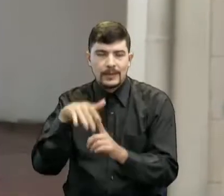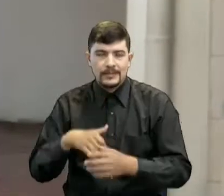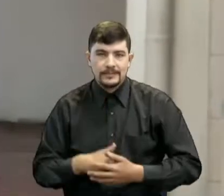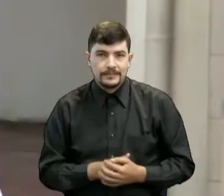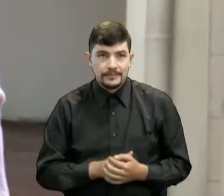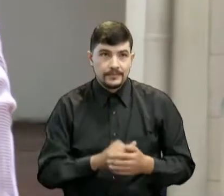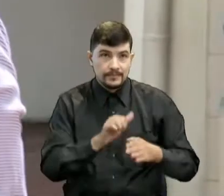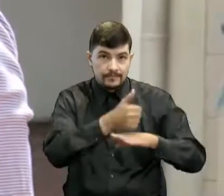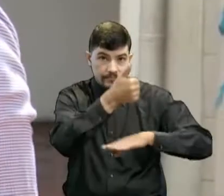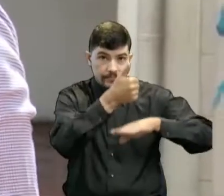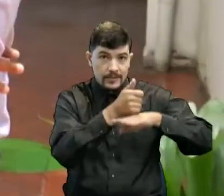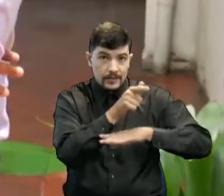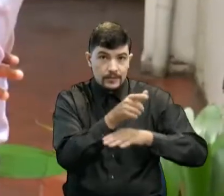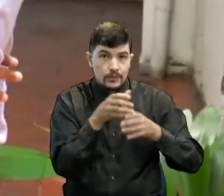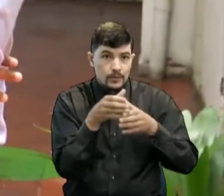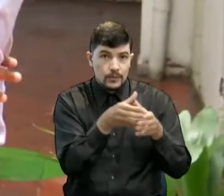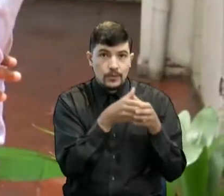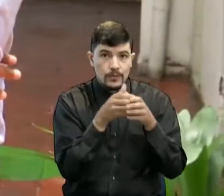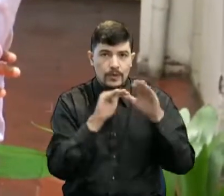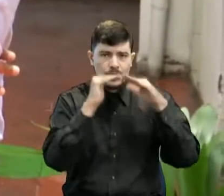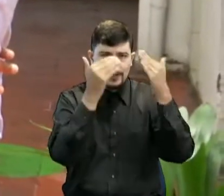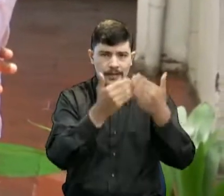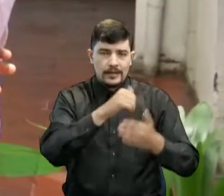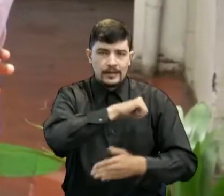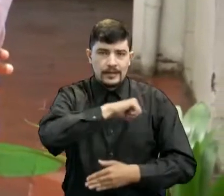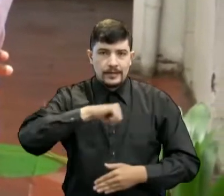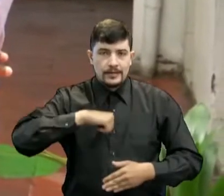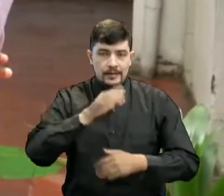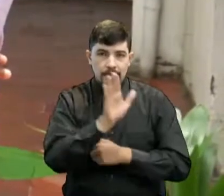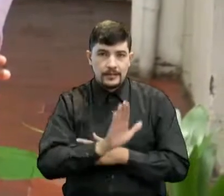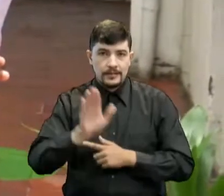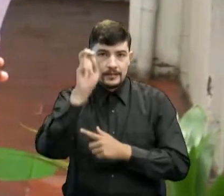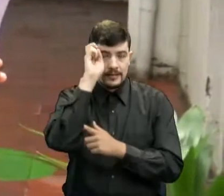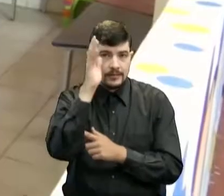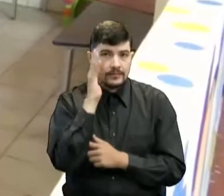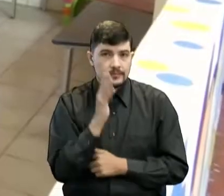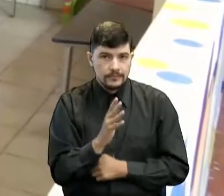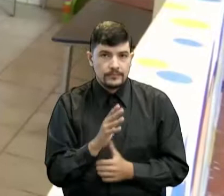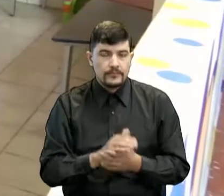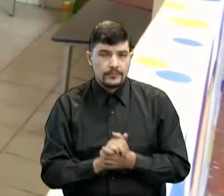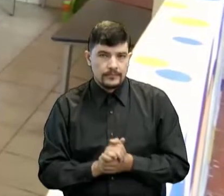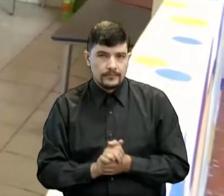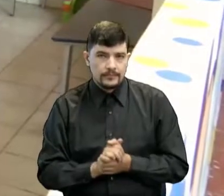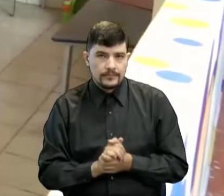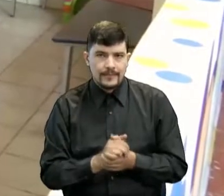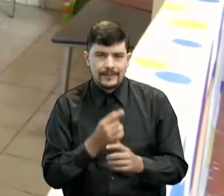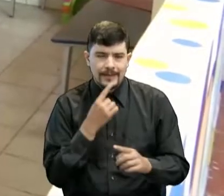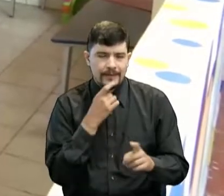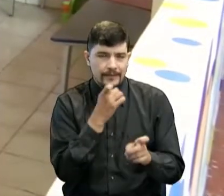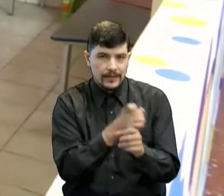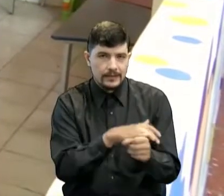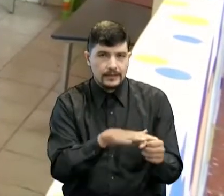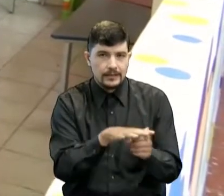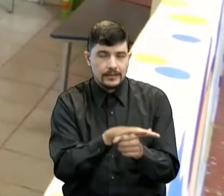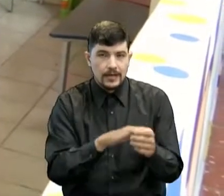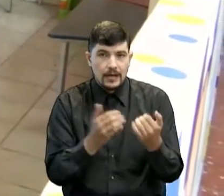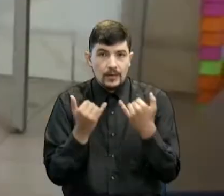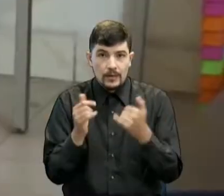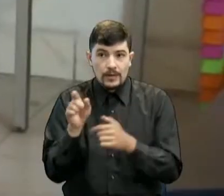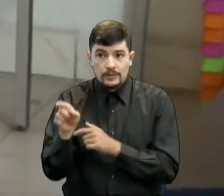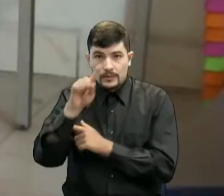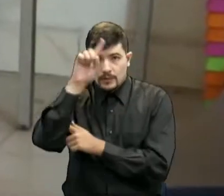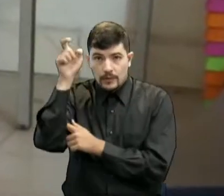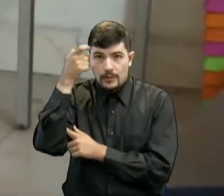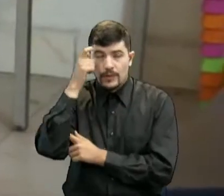Educación Privada de Norte de Santander señaló que conocen el recurso que el gobierno nacional estableció por medio de los créditos condonables dirigidos a